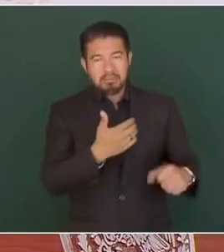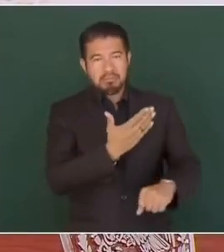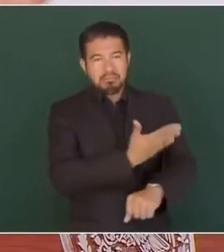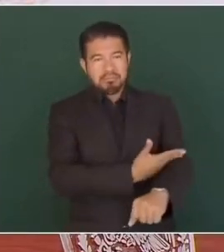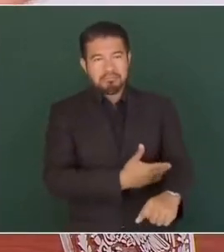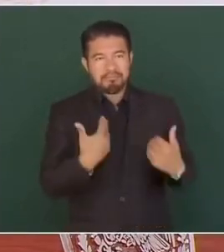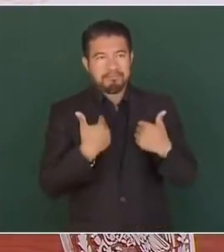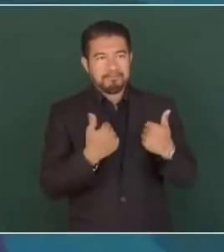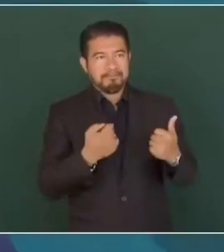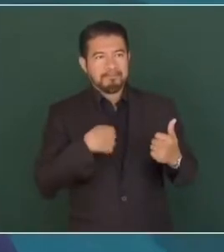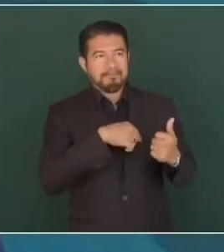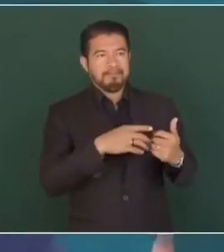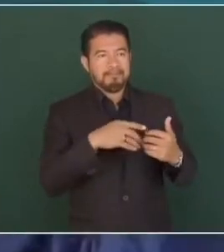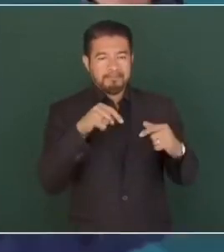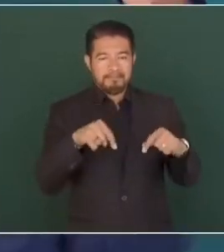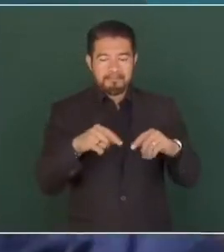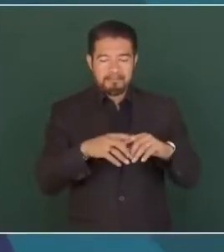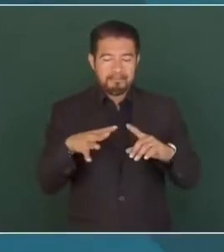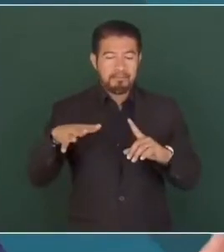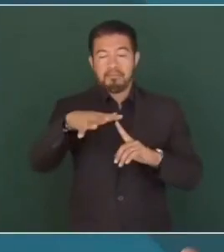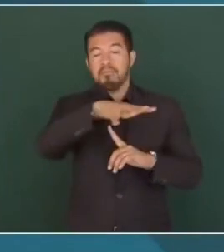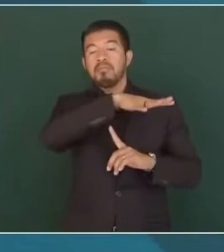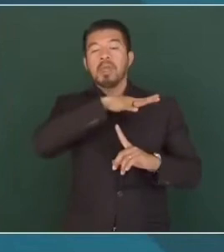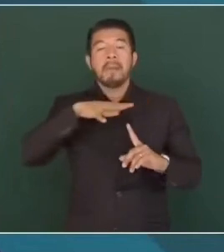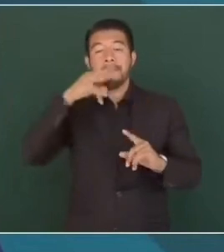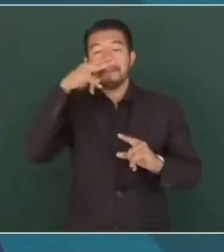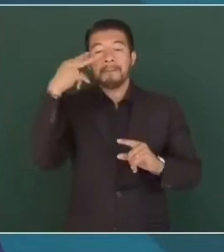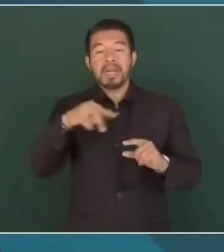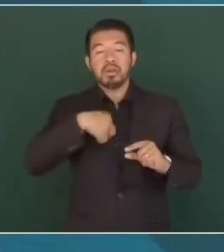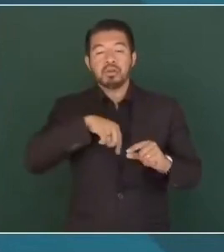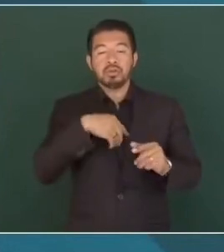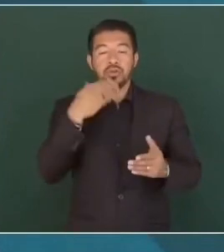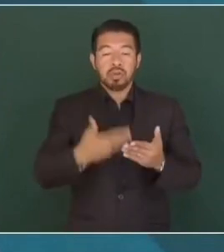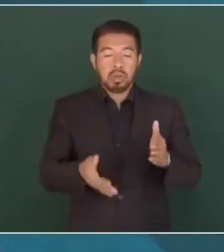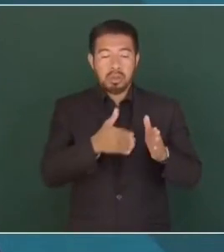la circunstancia que se vive en México,